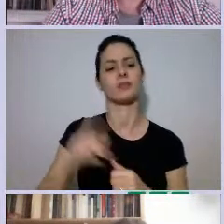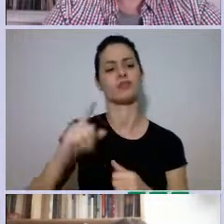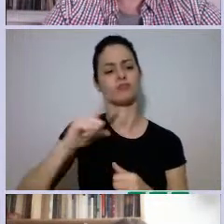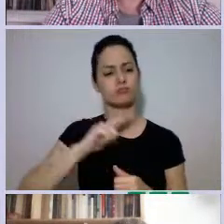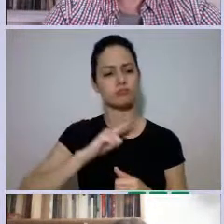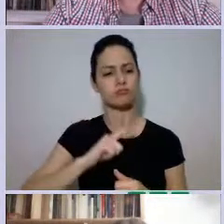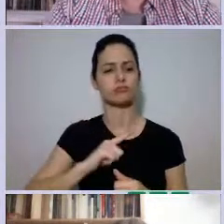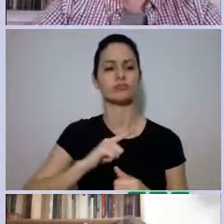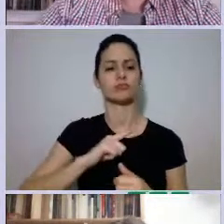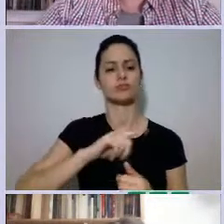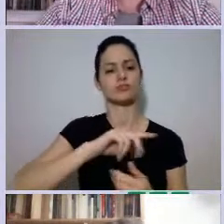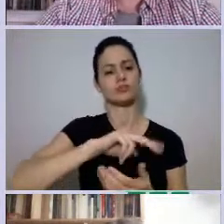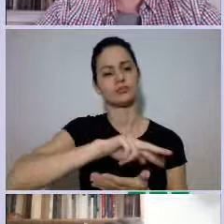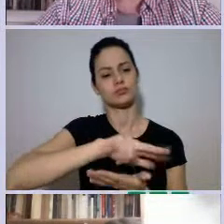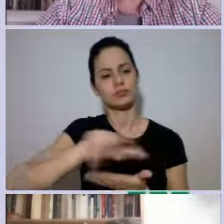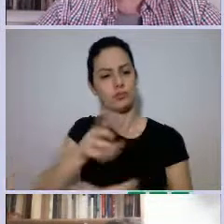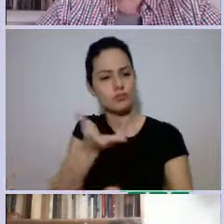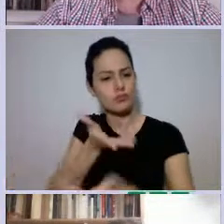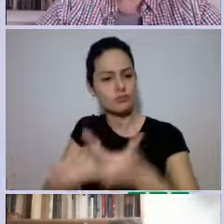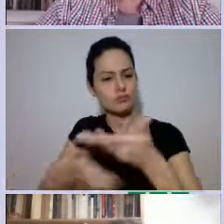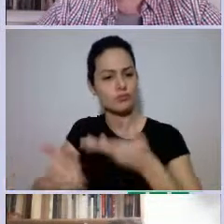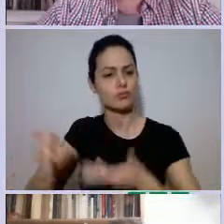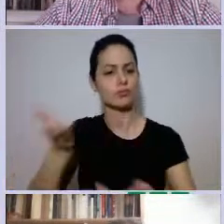los jóvenes